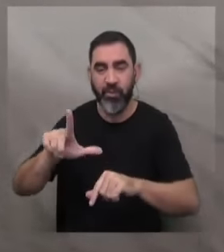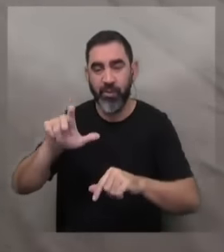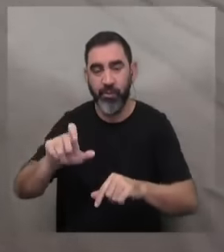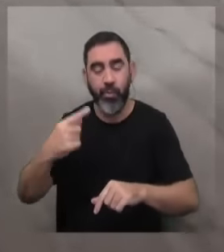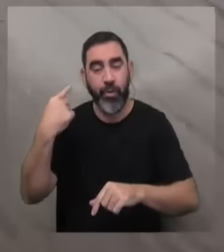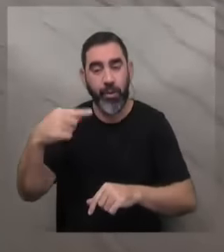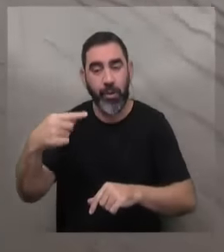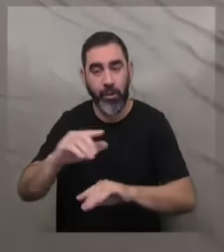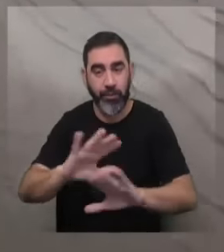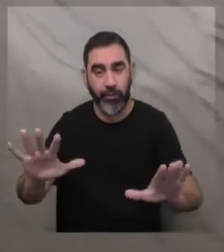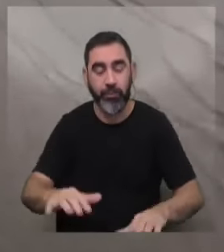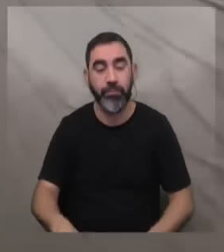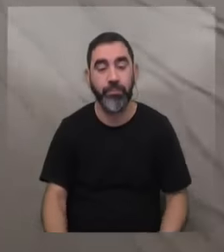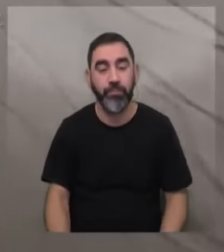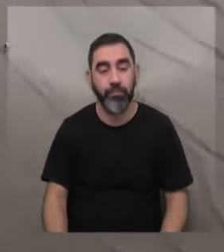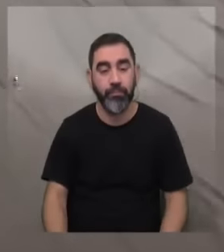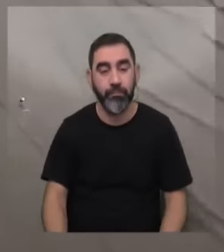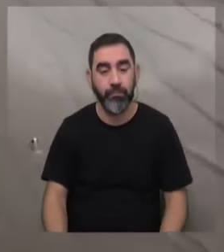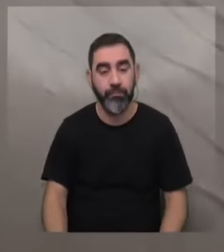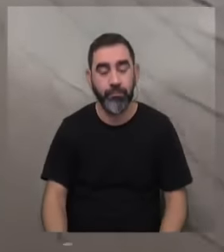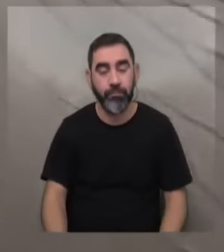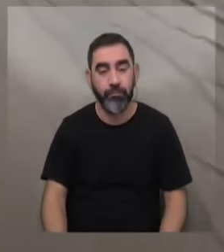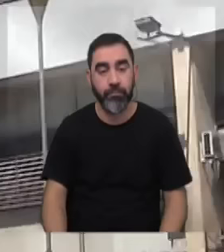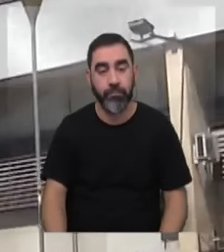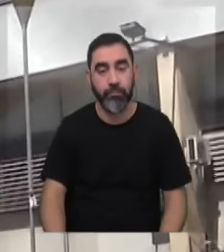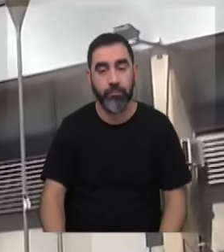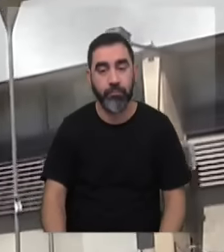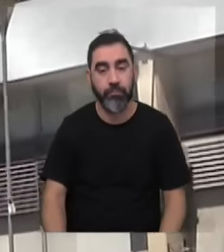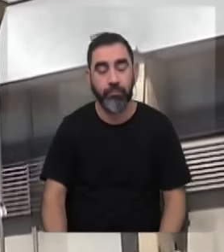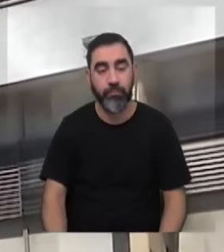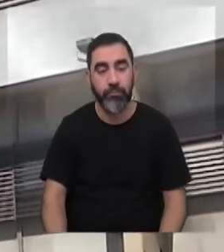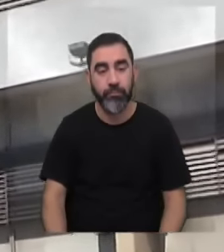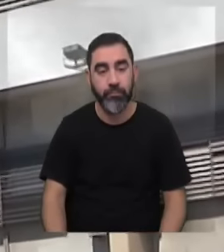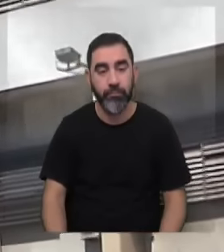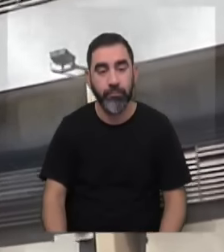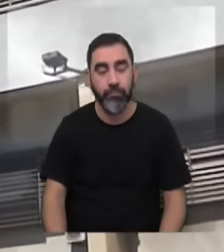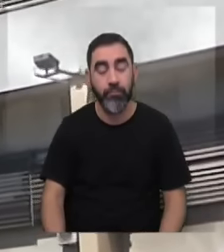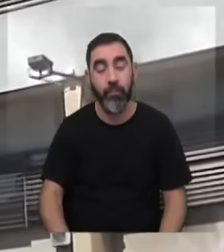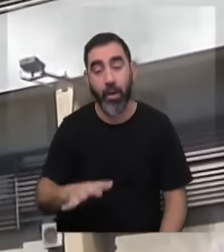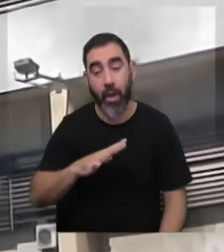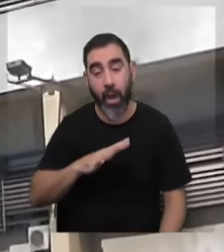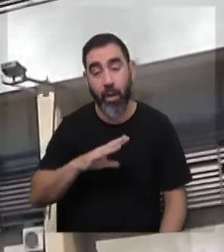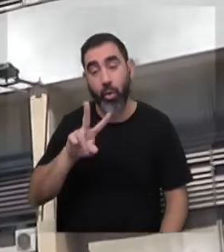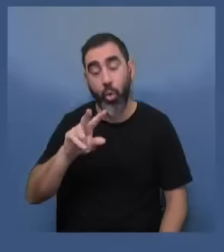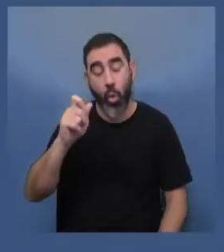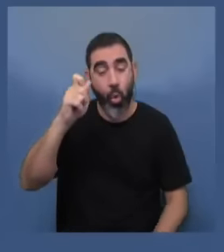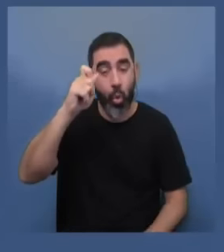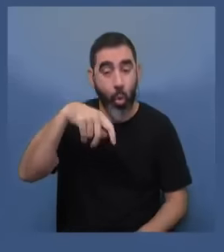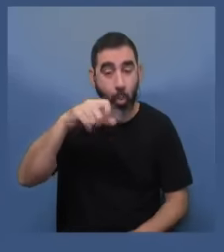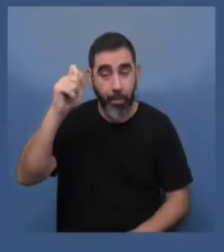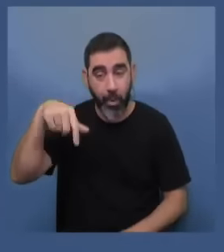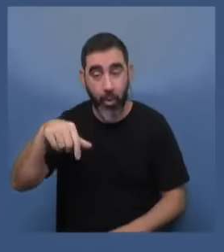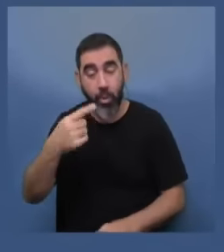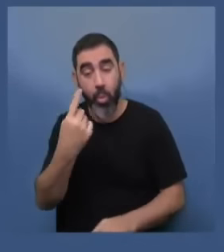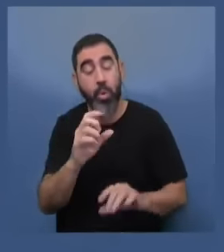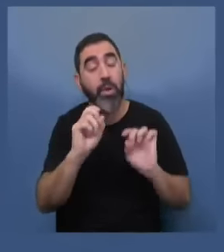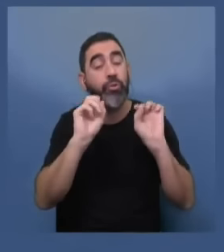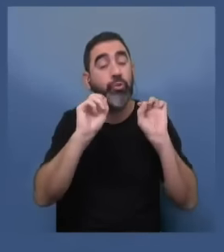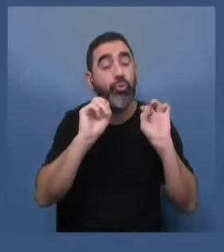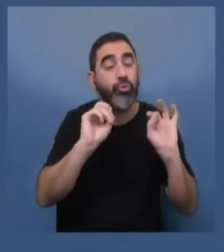totalmente nefasto acá es Claro que hay digamos dos visiones una era que solamente